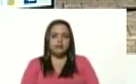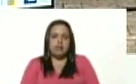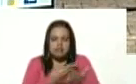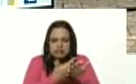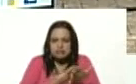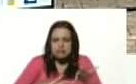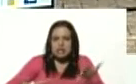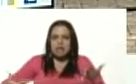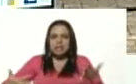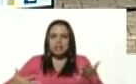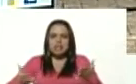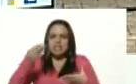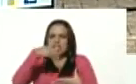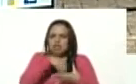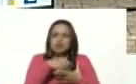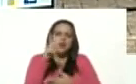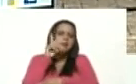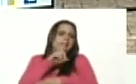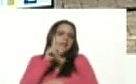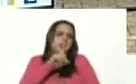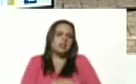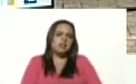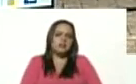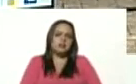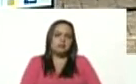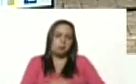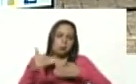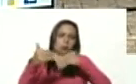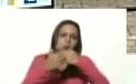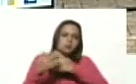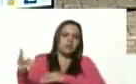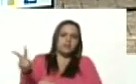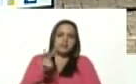ensangrentados en la mentira para atacar a Venezuela?